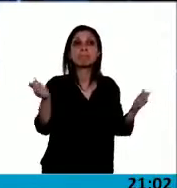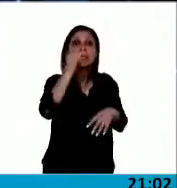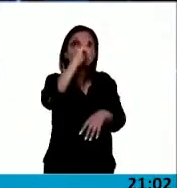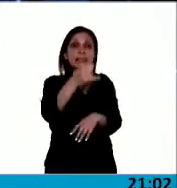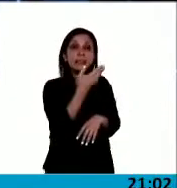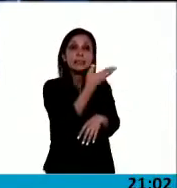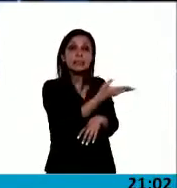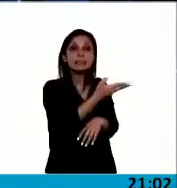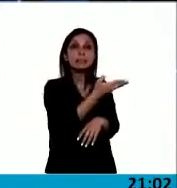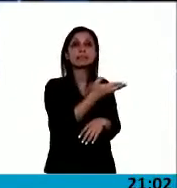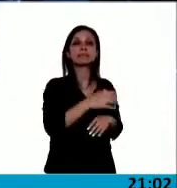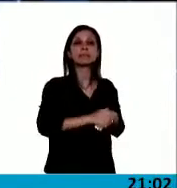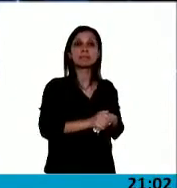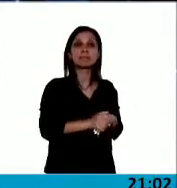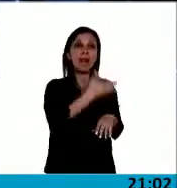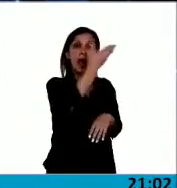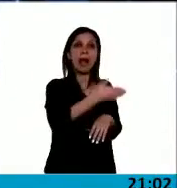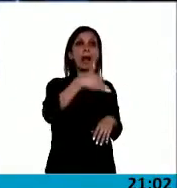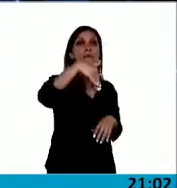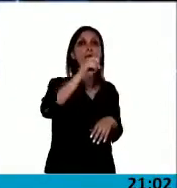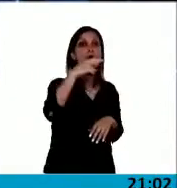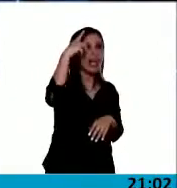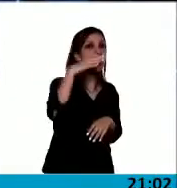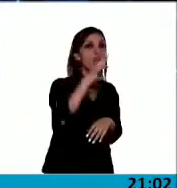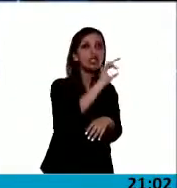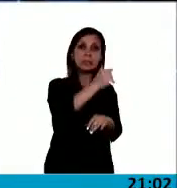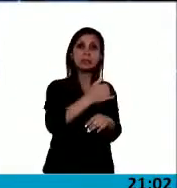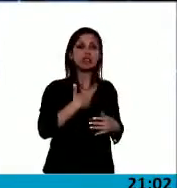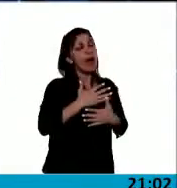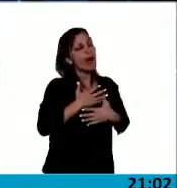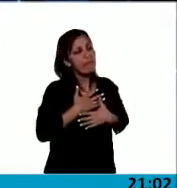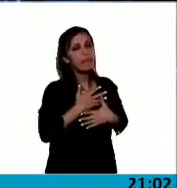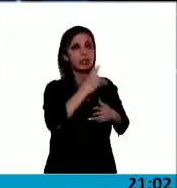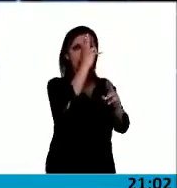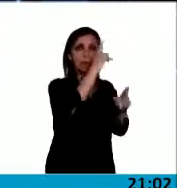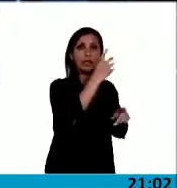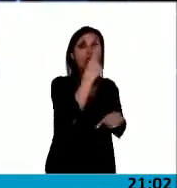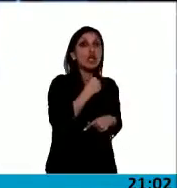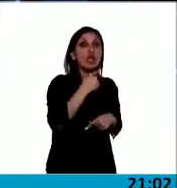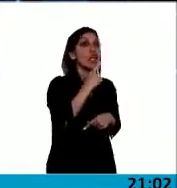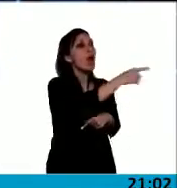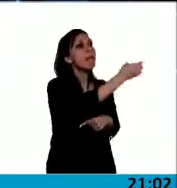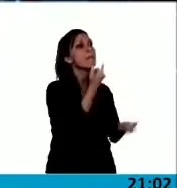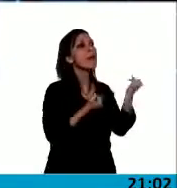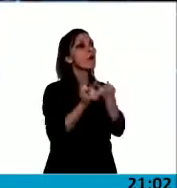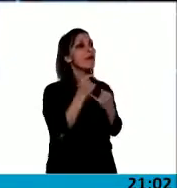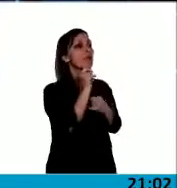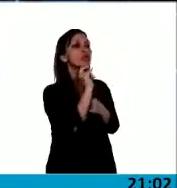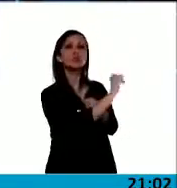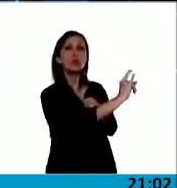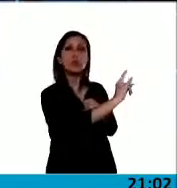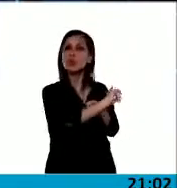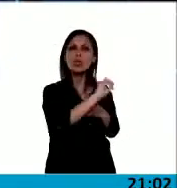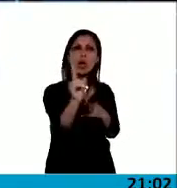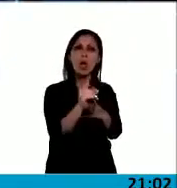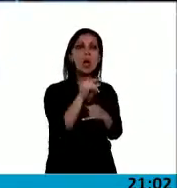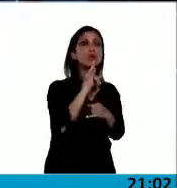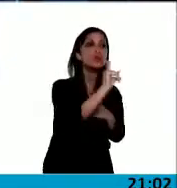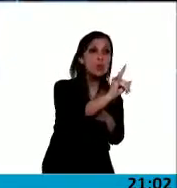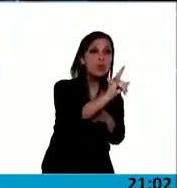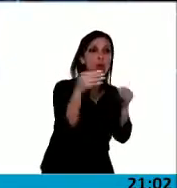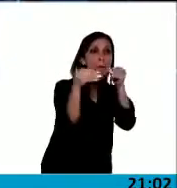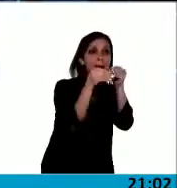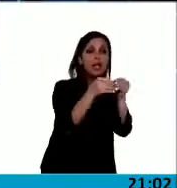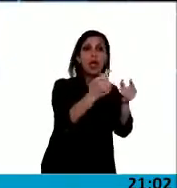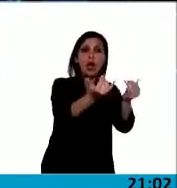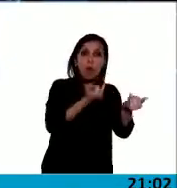Cuto, tengo afecto y respeto, pero no queremos que ellos nos cuenten, no queremos que pares nuestros nos cuenten, queremos que nos